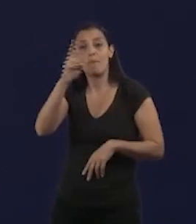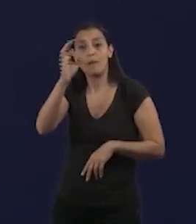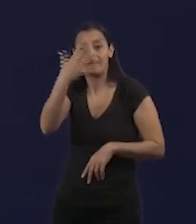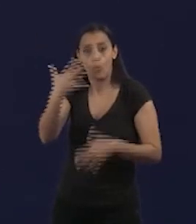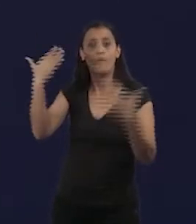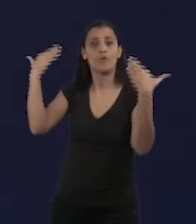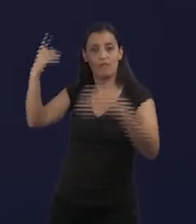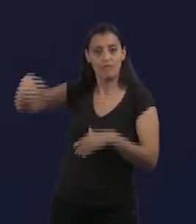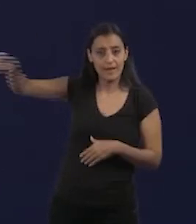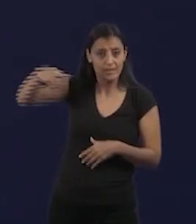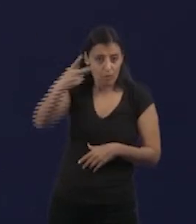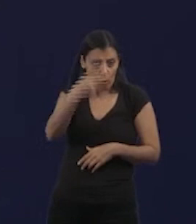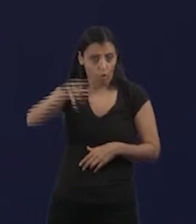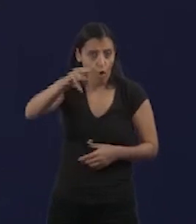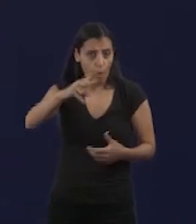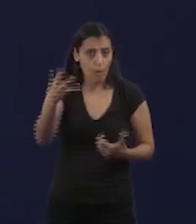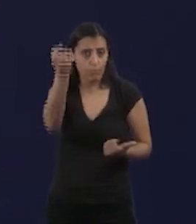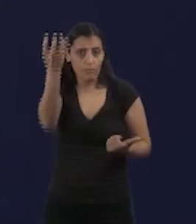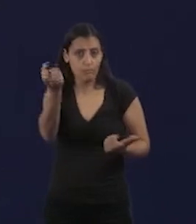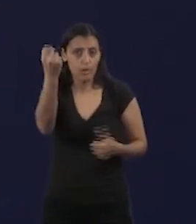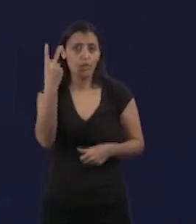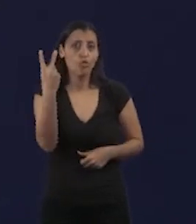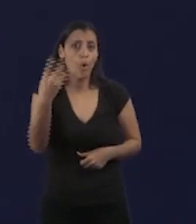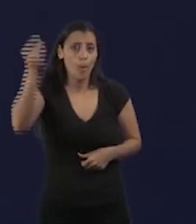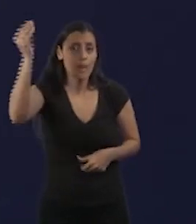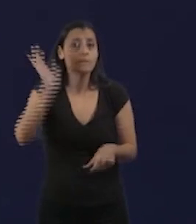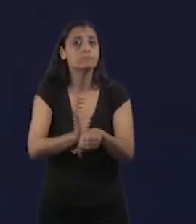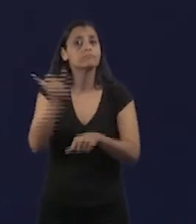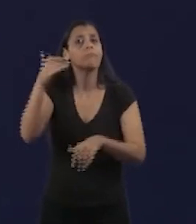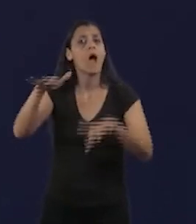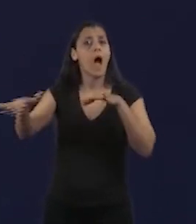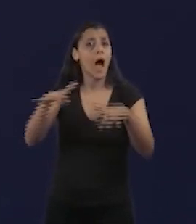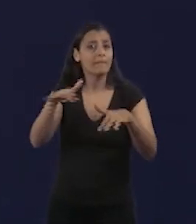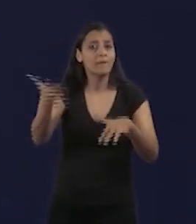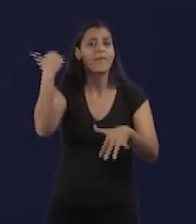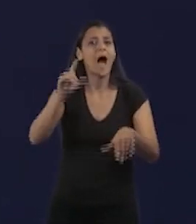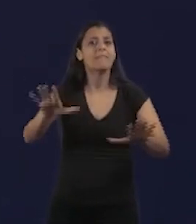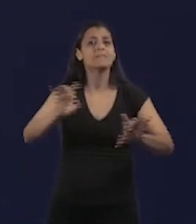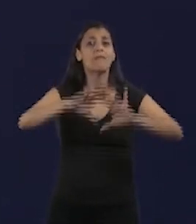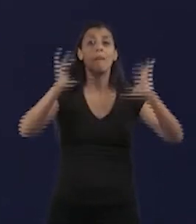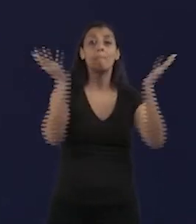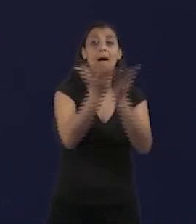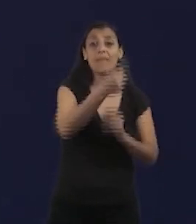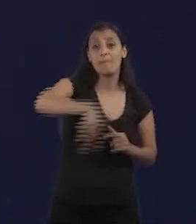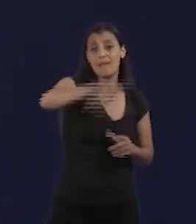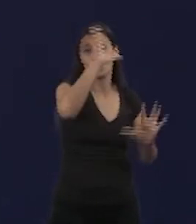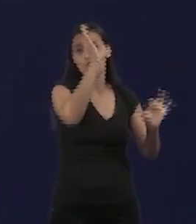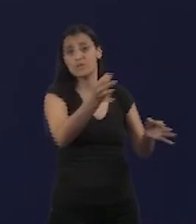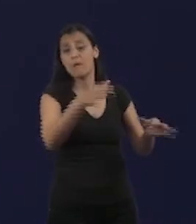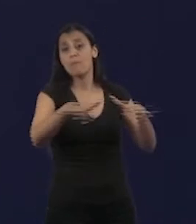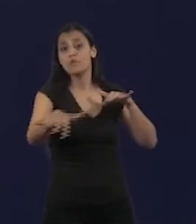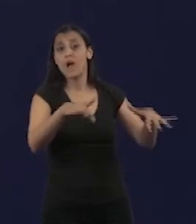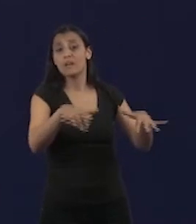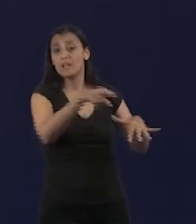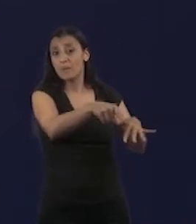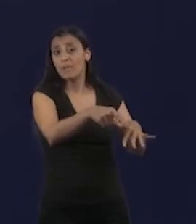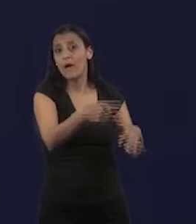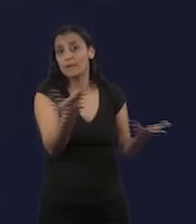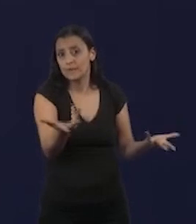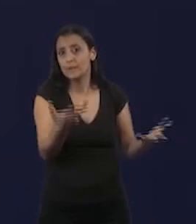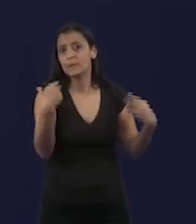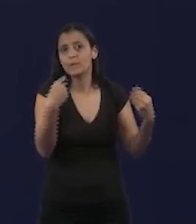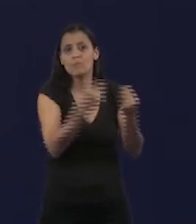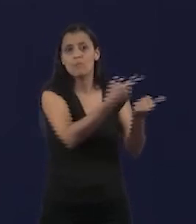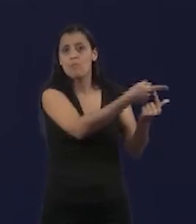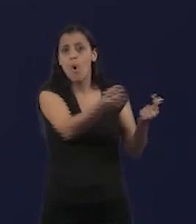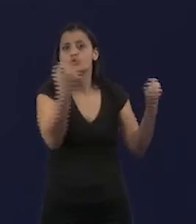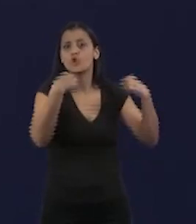valor doble Por supuesto porque es una de las actividades que en pandemia todos recordamos A cuánto deportista